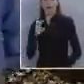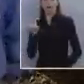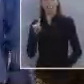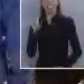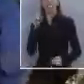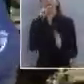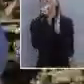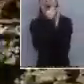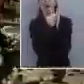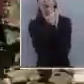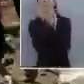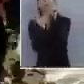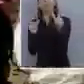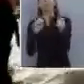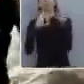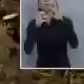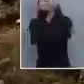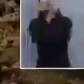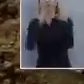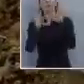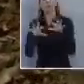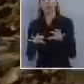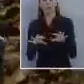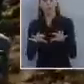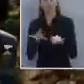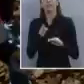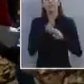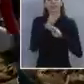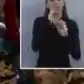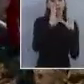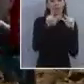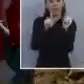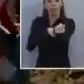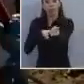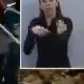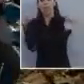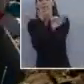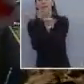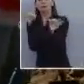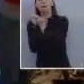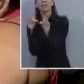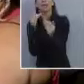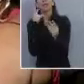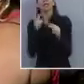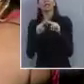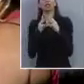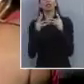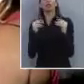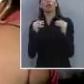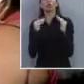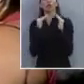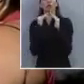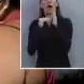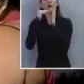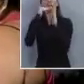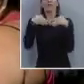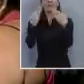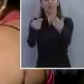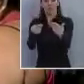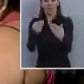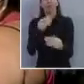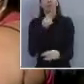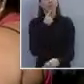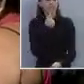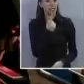el catastro de los damnificados y explicar en terreno a las familias cuáles son las soluciones habitacionales dispuestas para ellas. Que hay